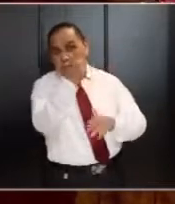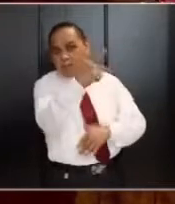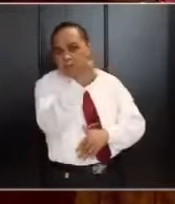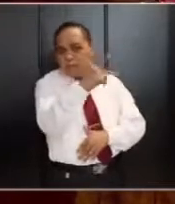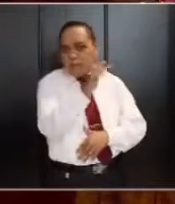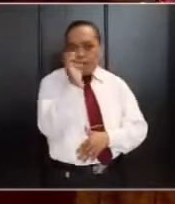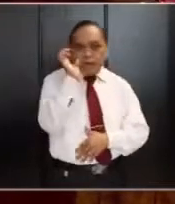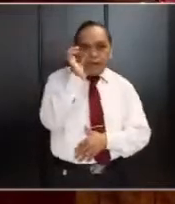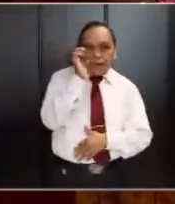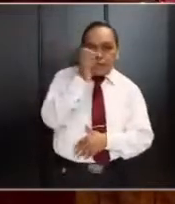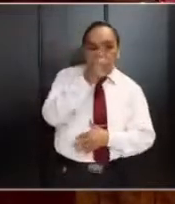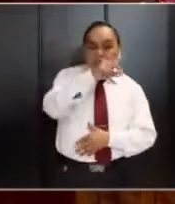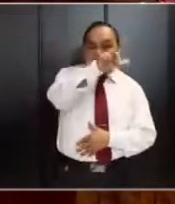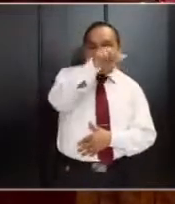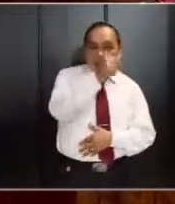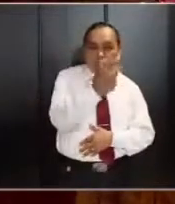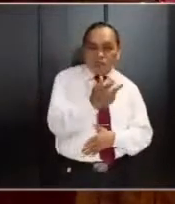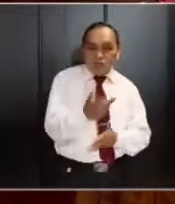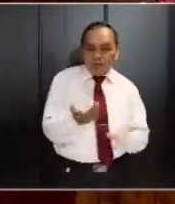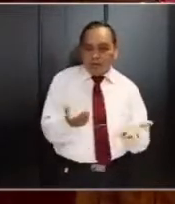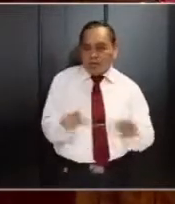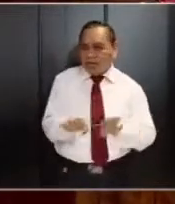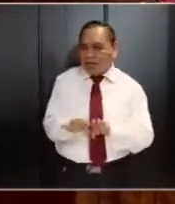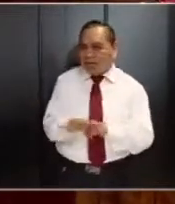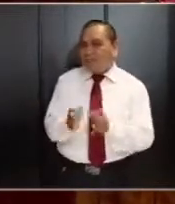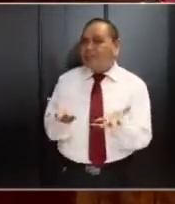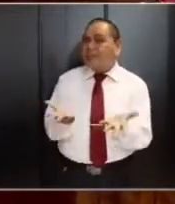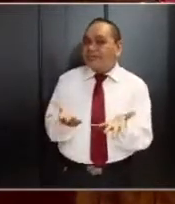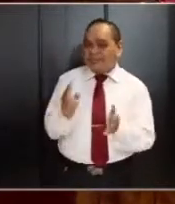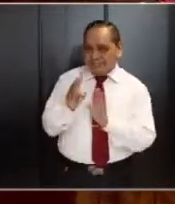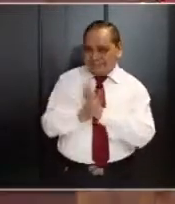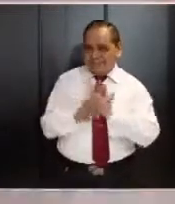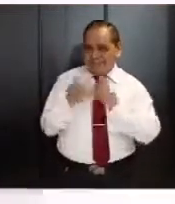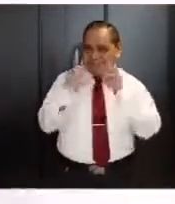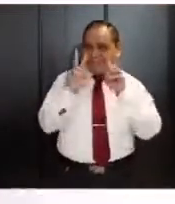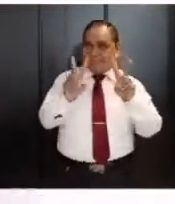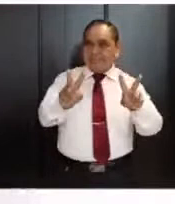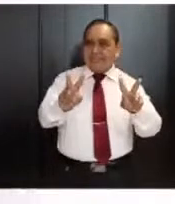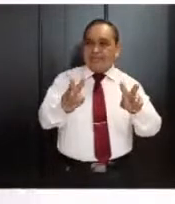luego regresarla como propiedad? Ponemos el video.